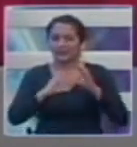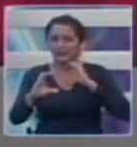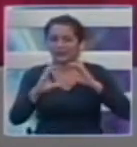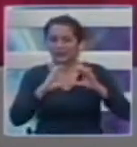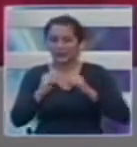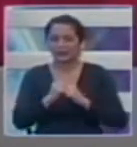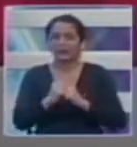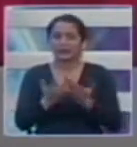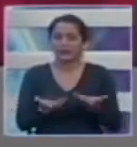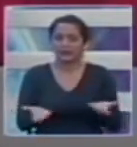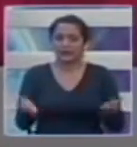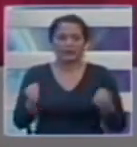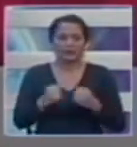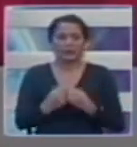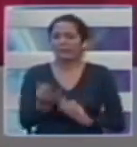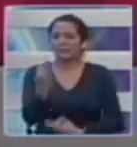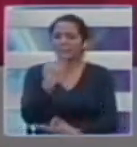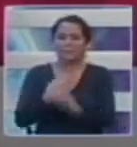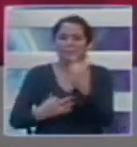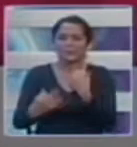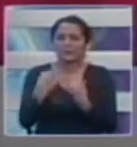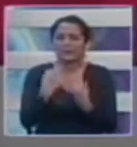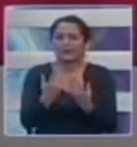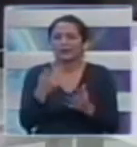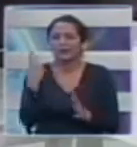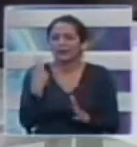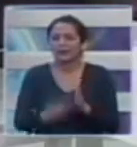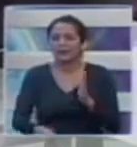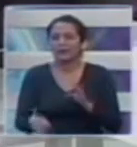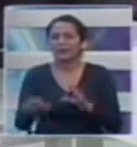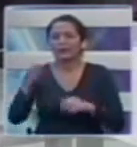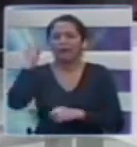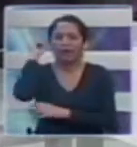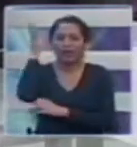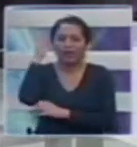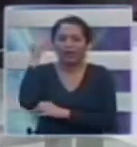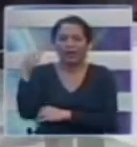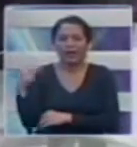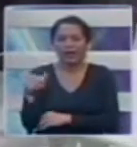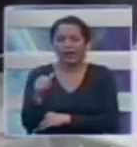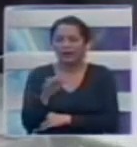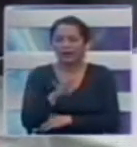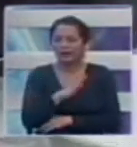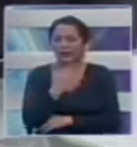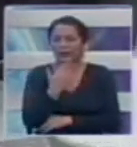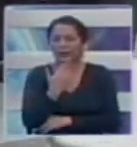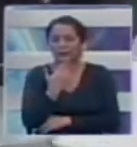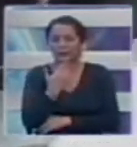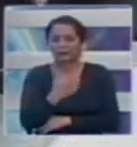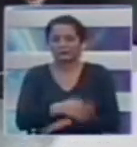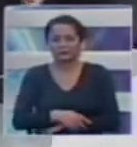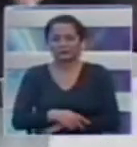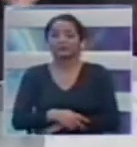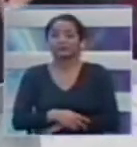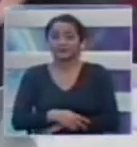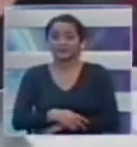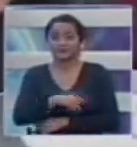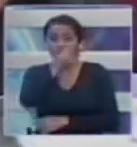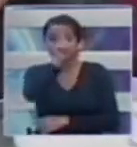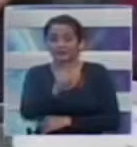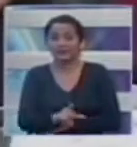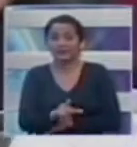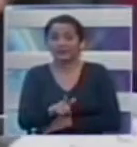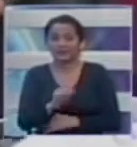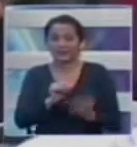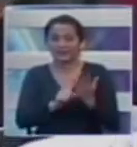nueva agenda urbana, pues ¿cómo fue el desarrollo? Bueno, el desarrollo bastante interesante. Estuvo el ministro de Turismo, el doctor